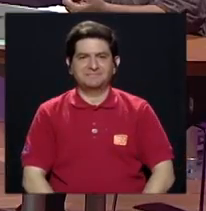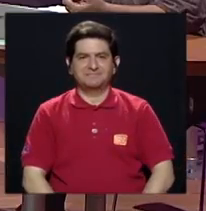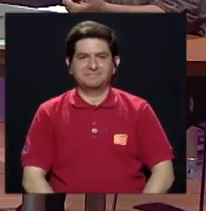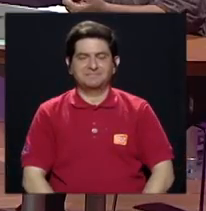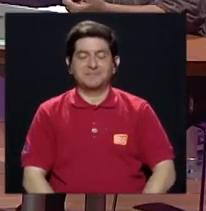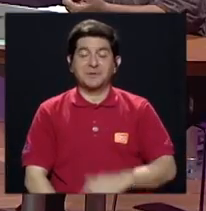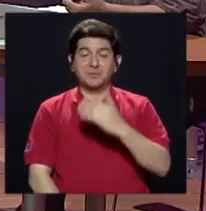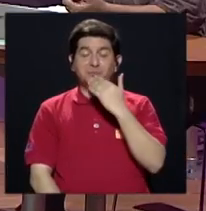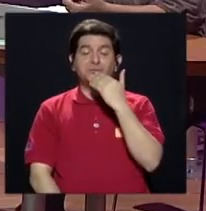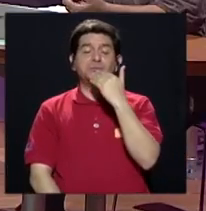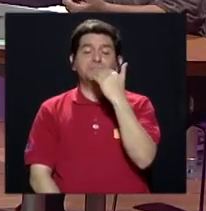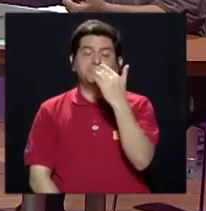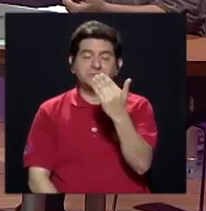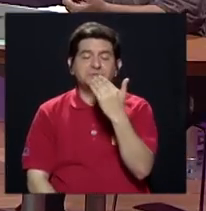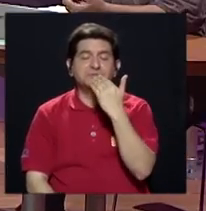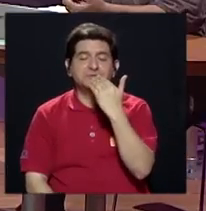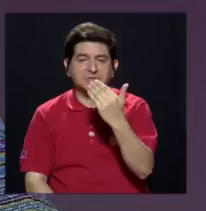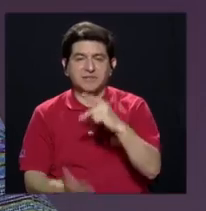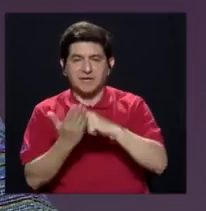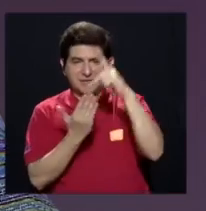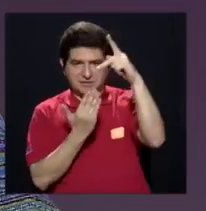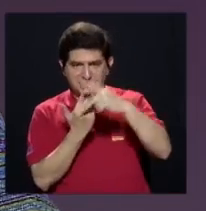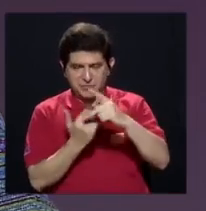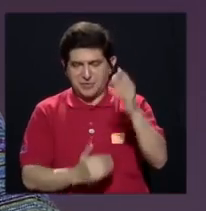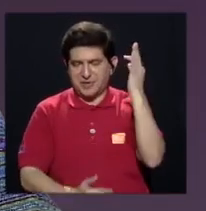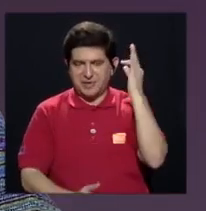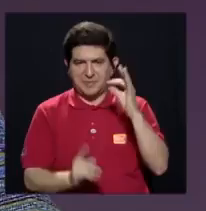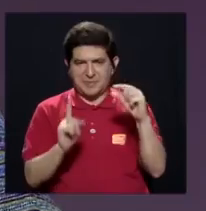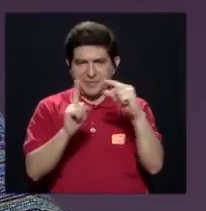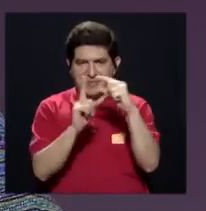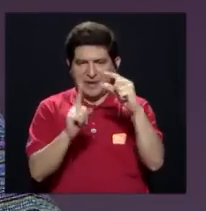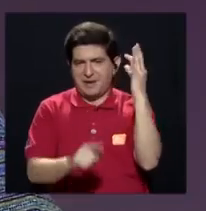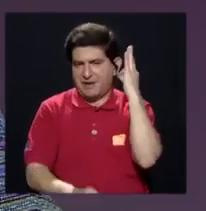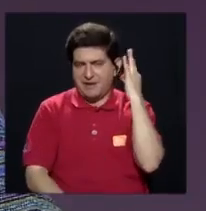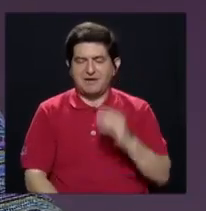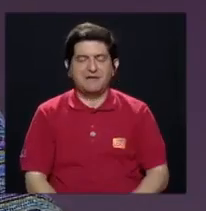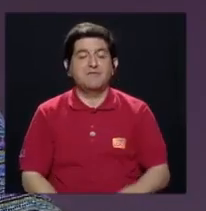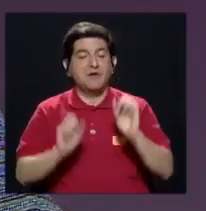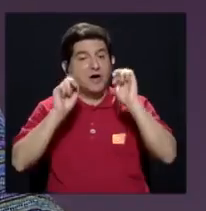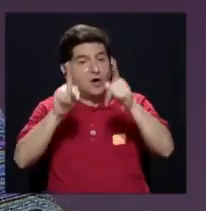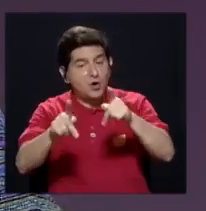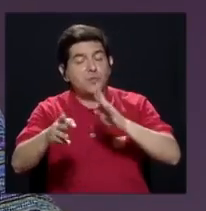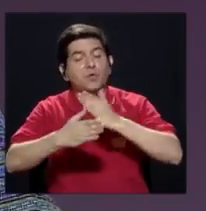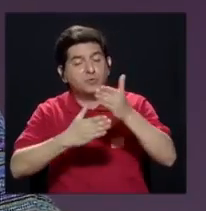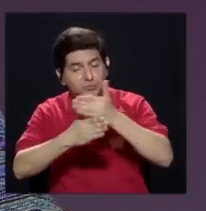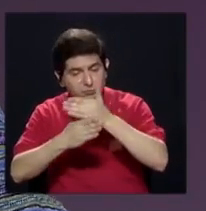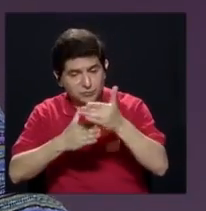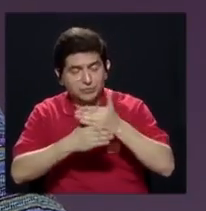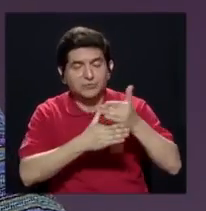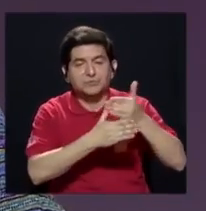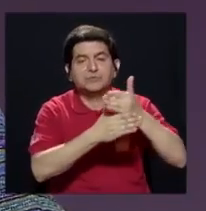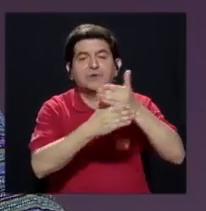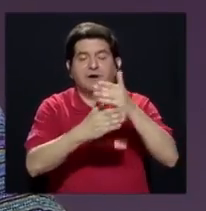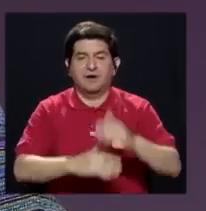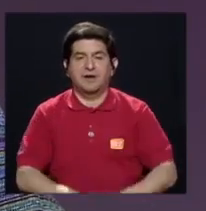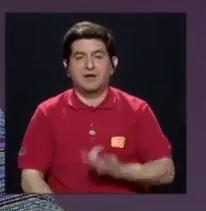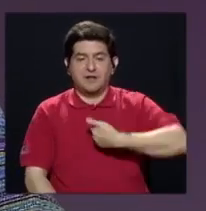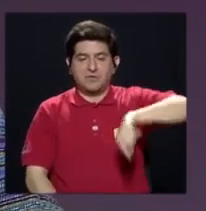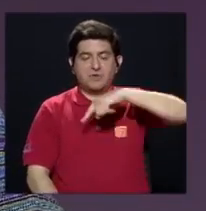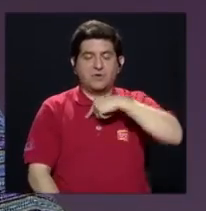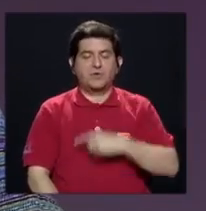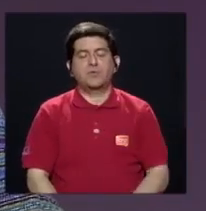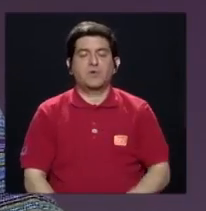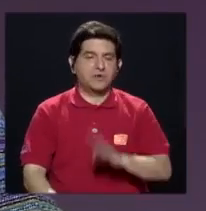pues muchas gracias al programa Palabra de mujer que apertura también este espacio para poder compartir eh nuestra